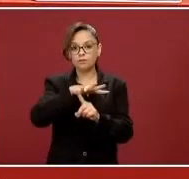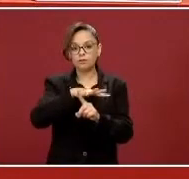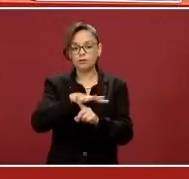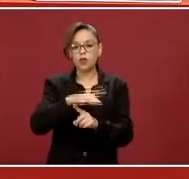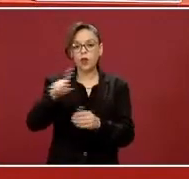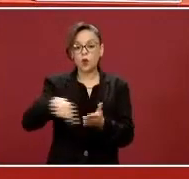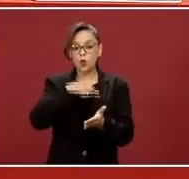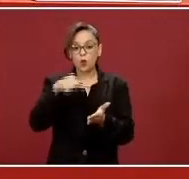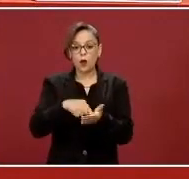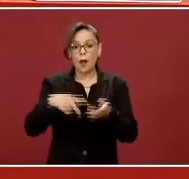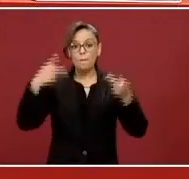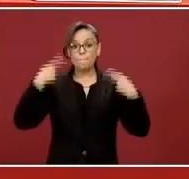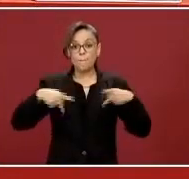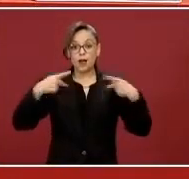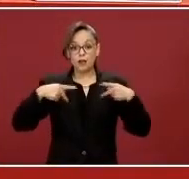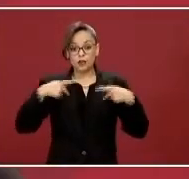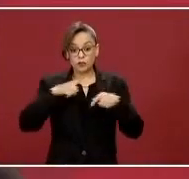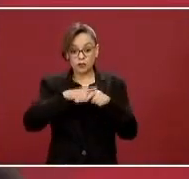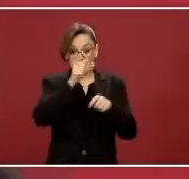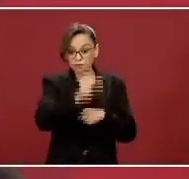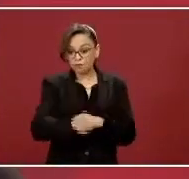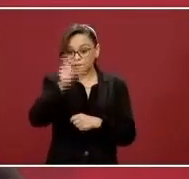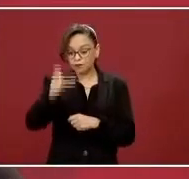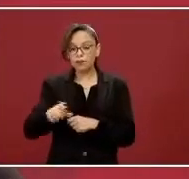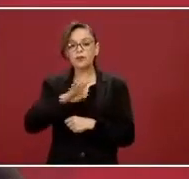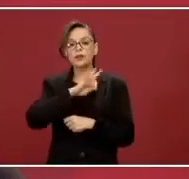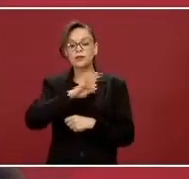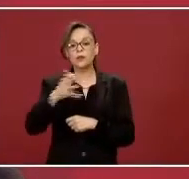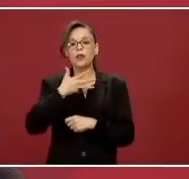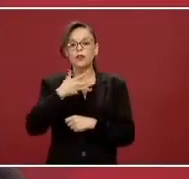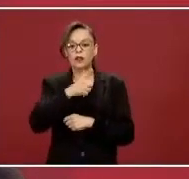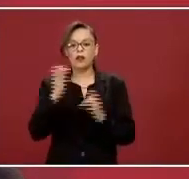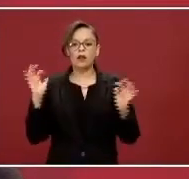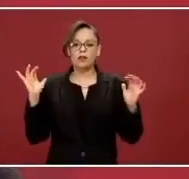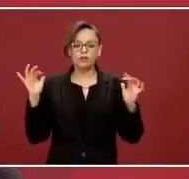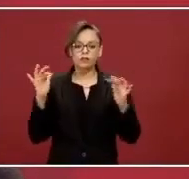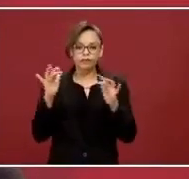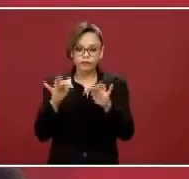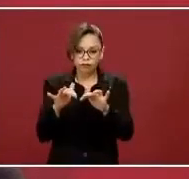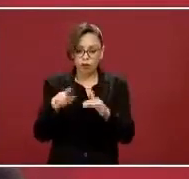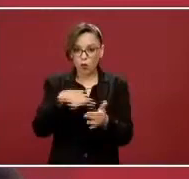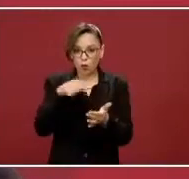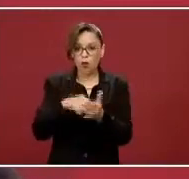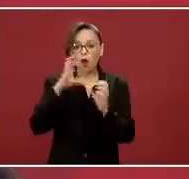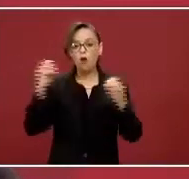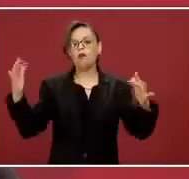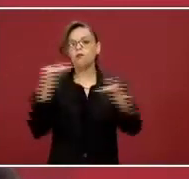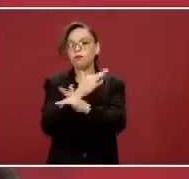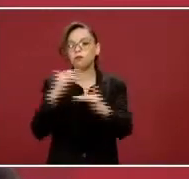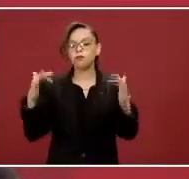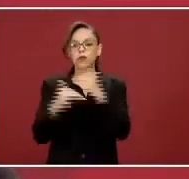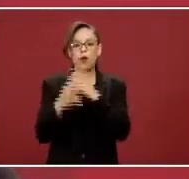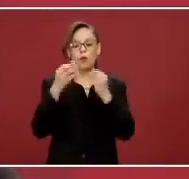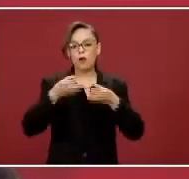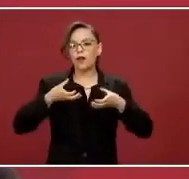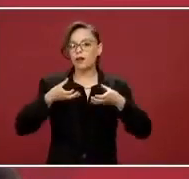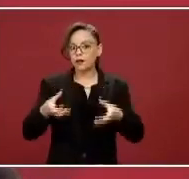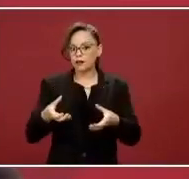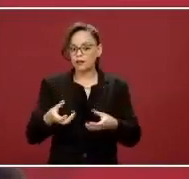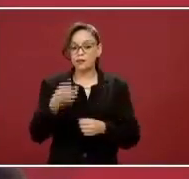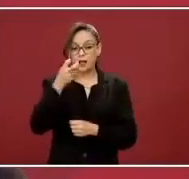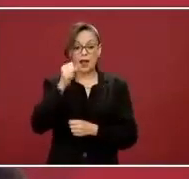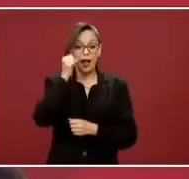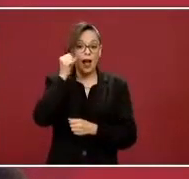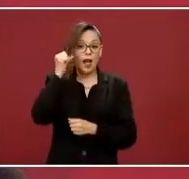física, tránsito o desplazamiento de personas, a partir de la entrada en vigor de este acuerdo, que se publicó ayer,